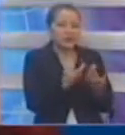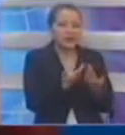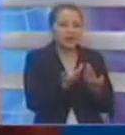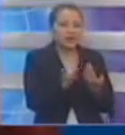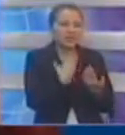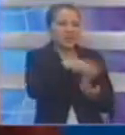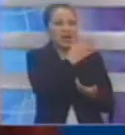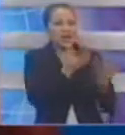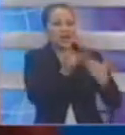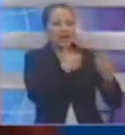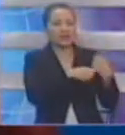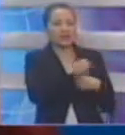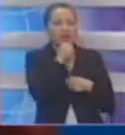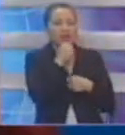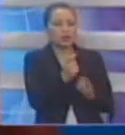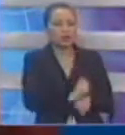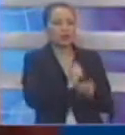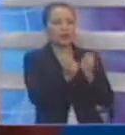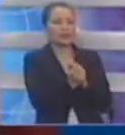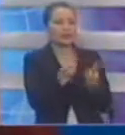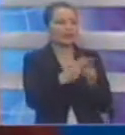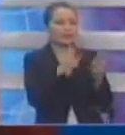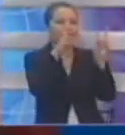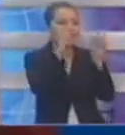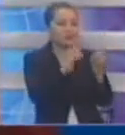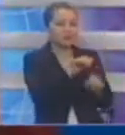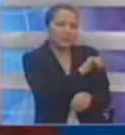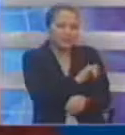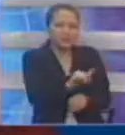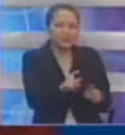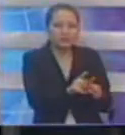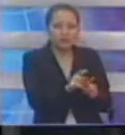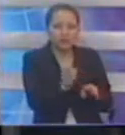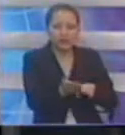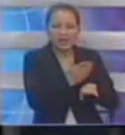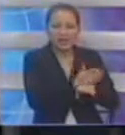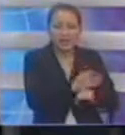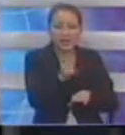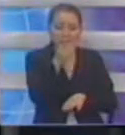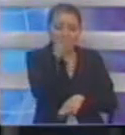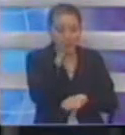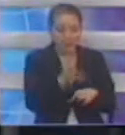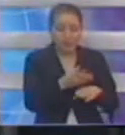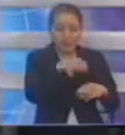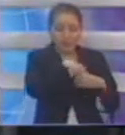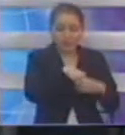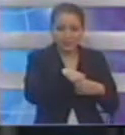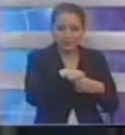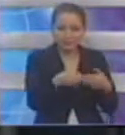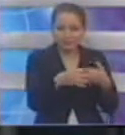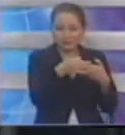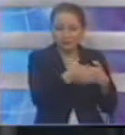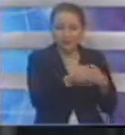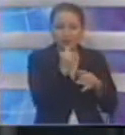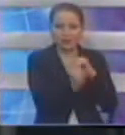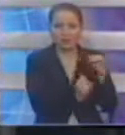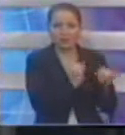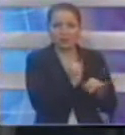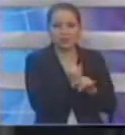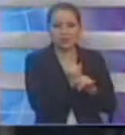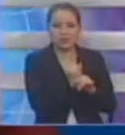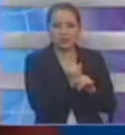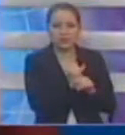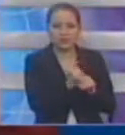Y fundamentalmente en esta época está determinada por las definiciones que entrega el Foro de Sao Paulo, que es una internacional